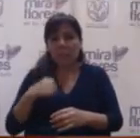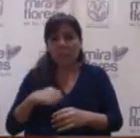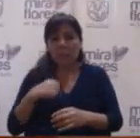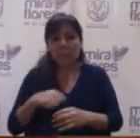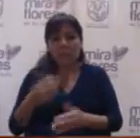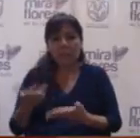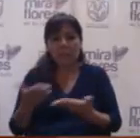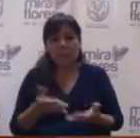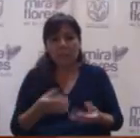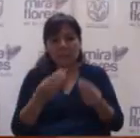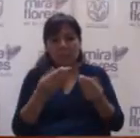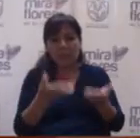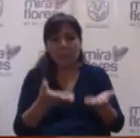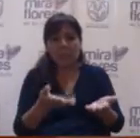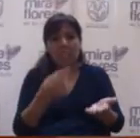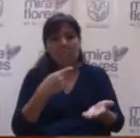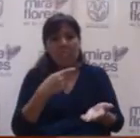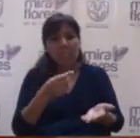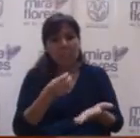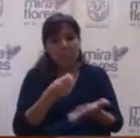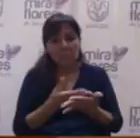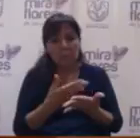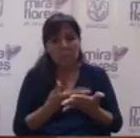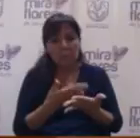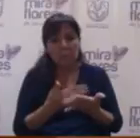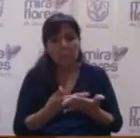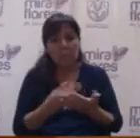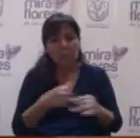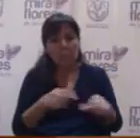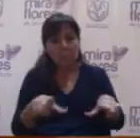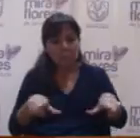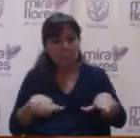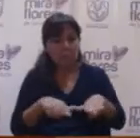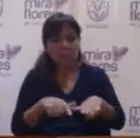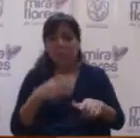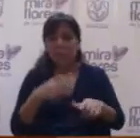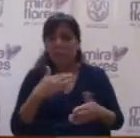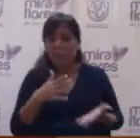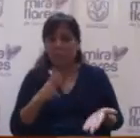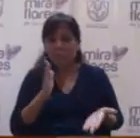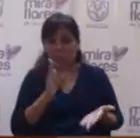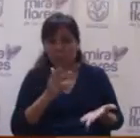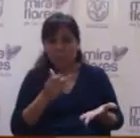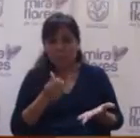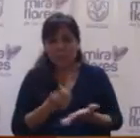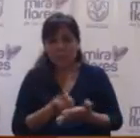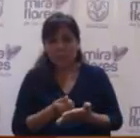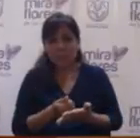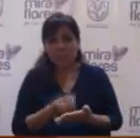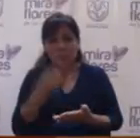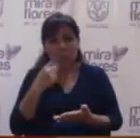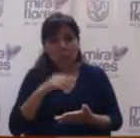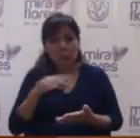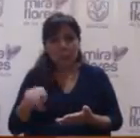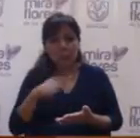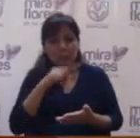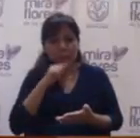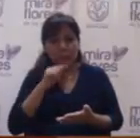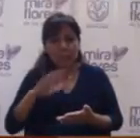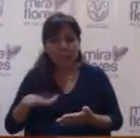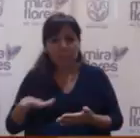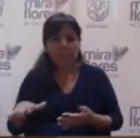que está didáctica, alegre, divertida, entraron los niños, tuvimos